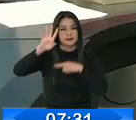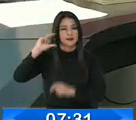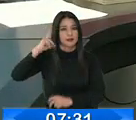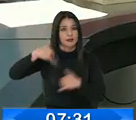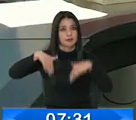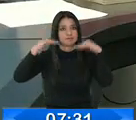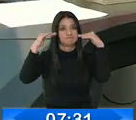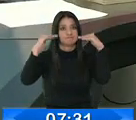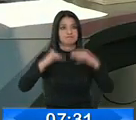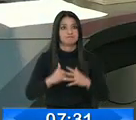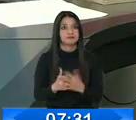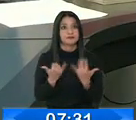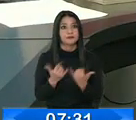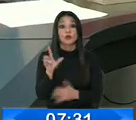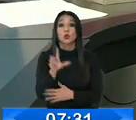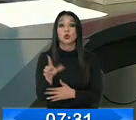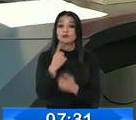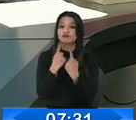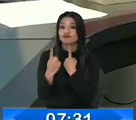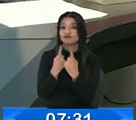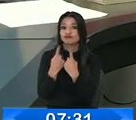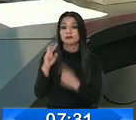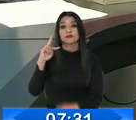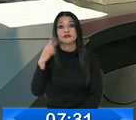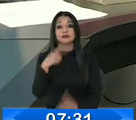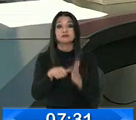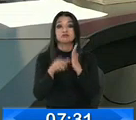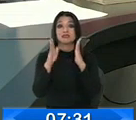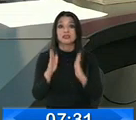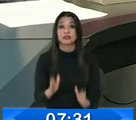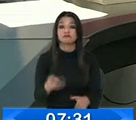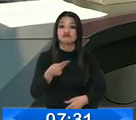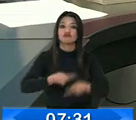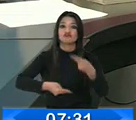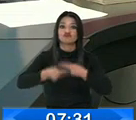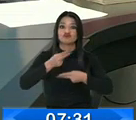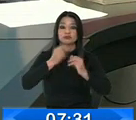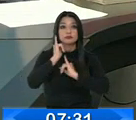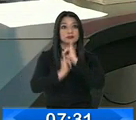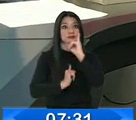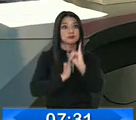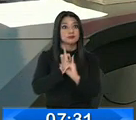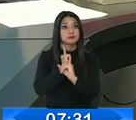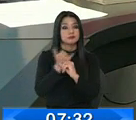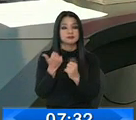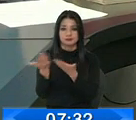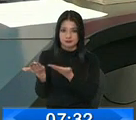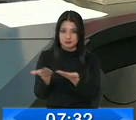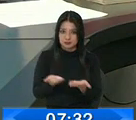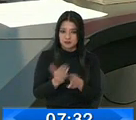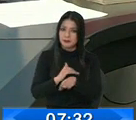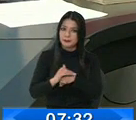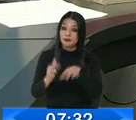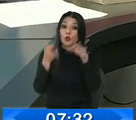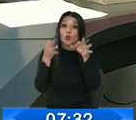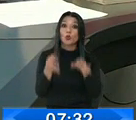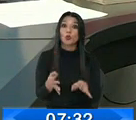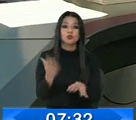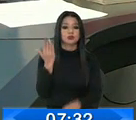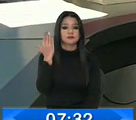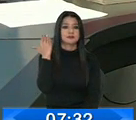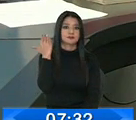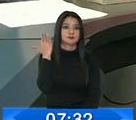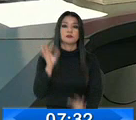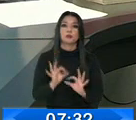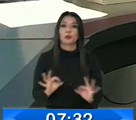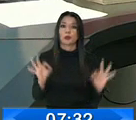radio. Este lunes vamos a dialogar con el viceministro de Comercio Exterior, Diego Caicedo, a quien hemos invitado a propósito de un hecho